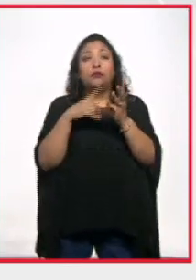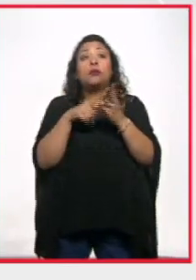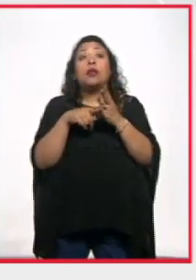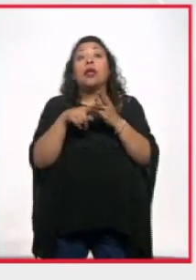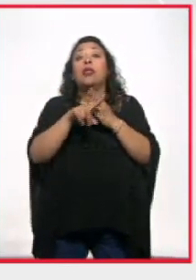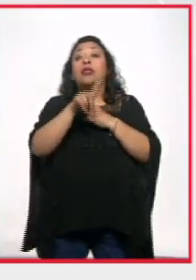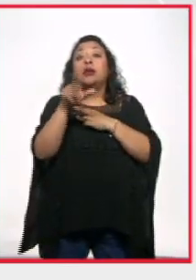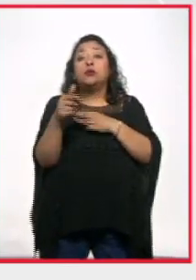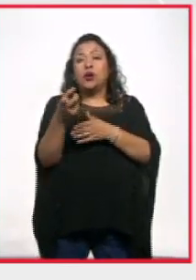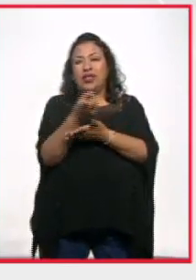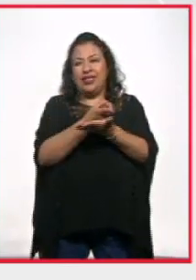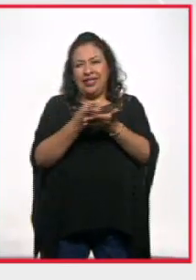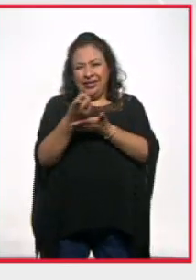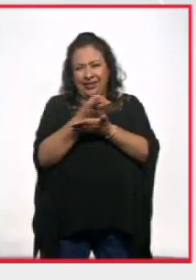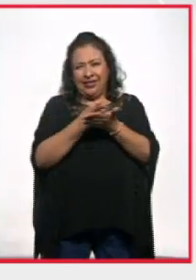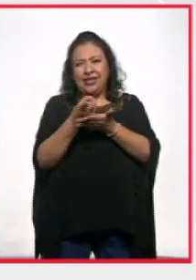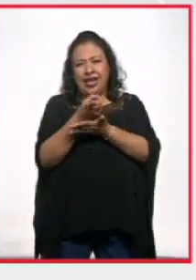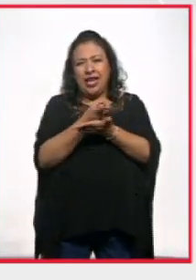nuestro siguiente diseño, que es